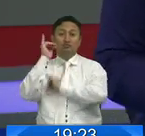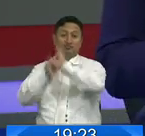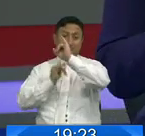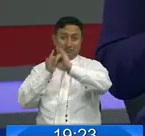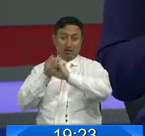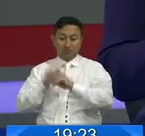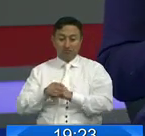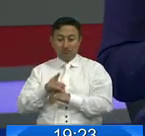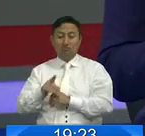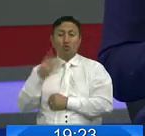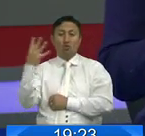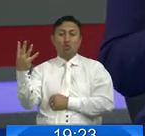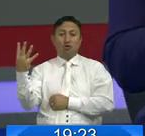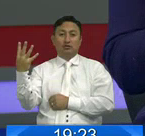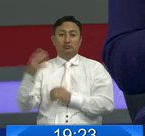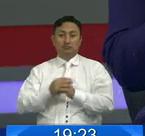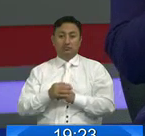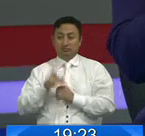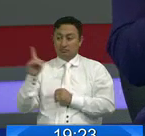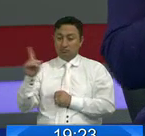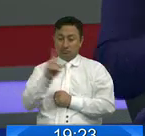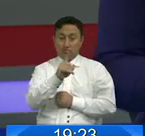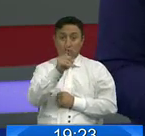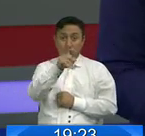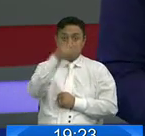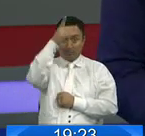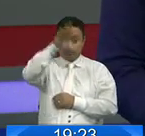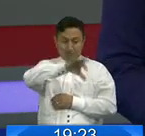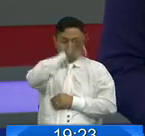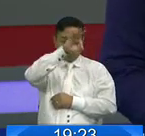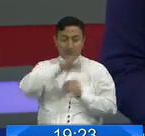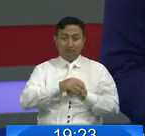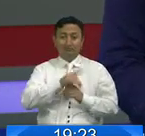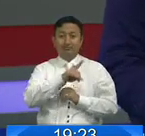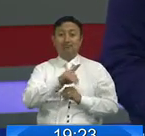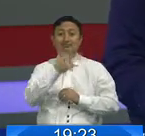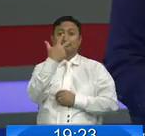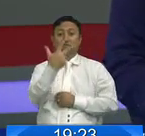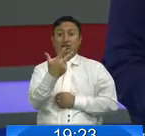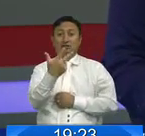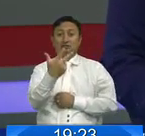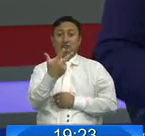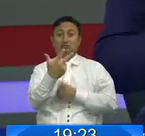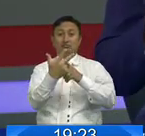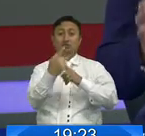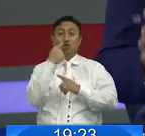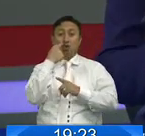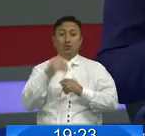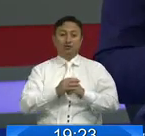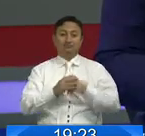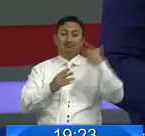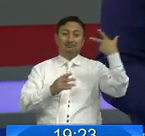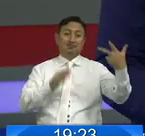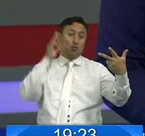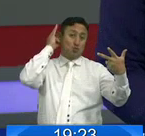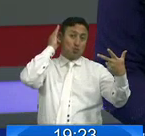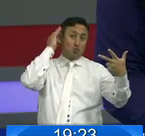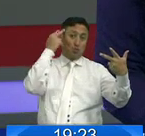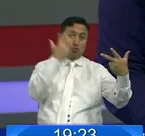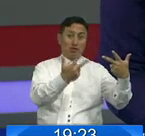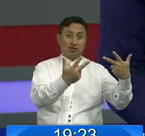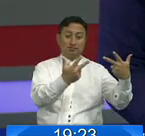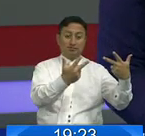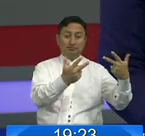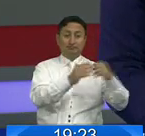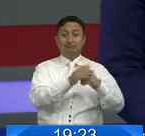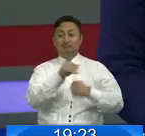exterior con 4. De los mismos, usted deberá elegir a 3 aspirantes de la lista de hombres, a 3 aspirantes de la lista de